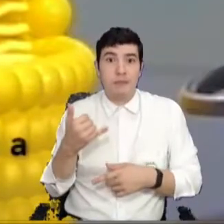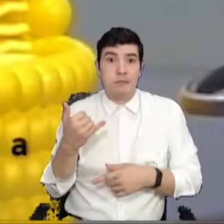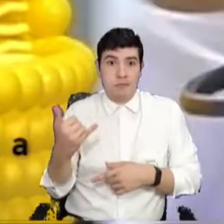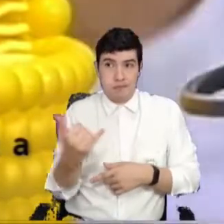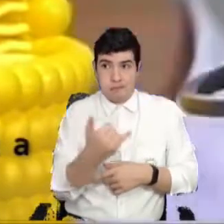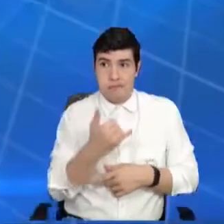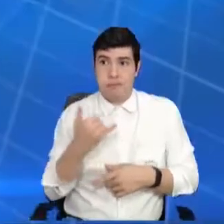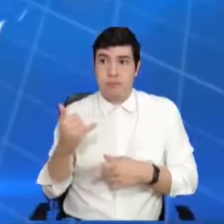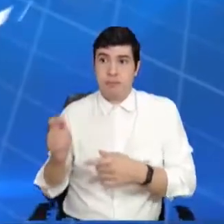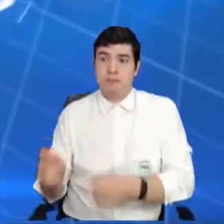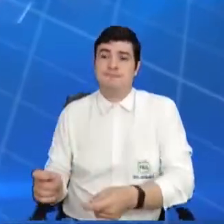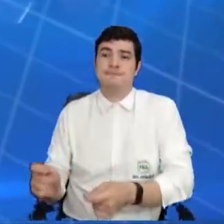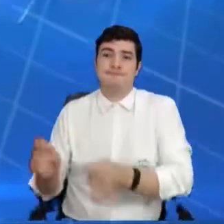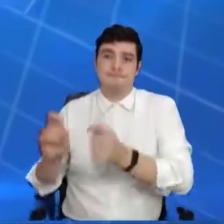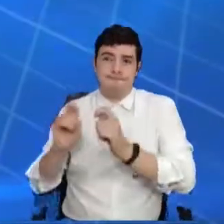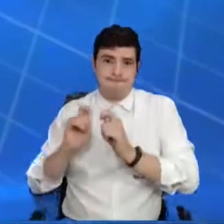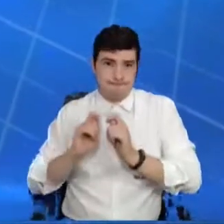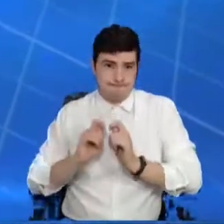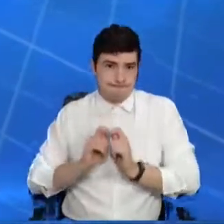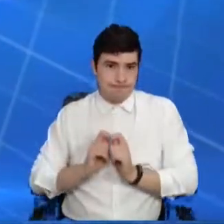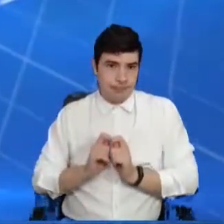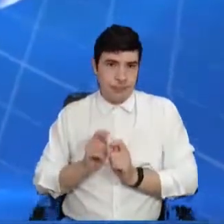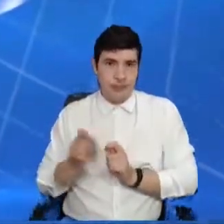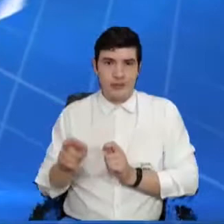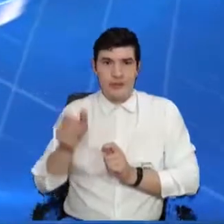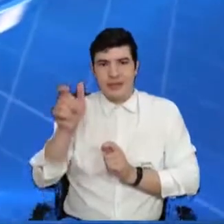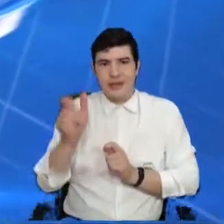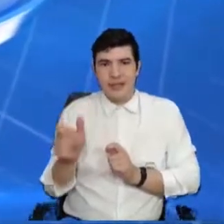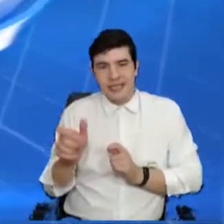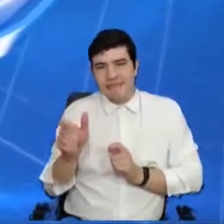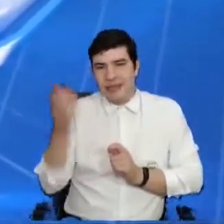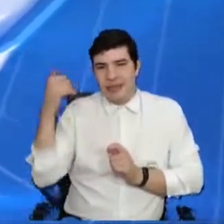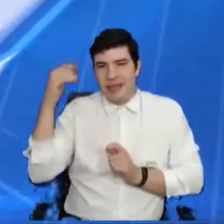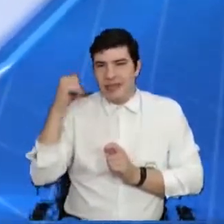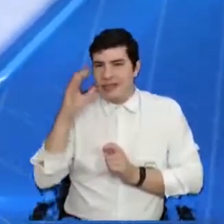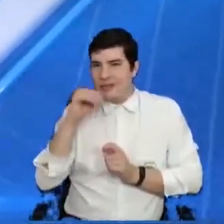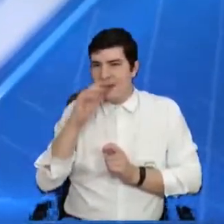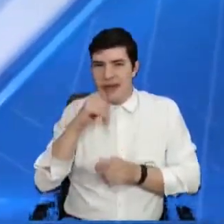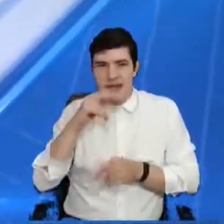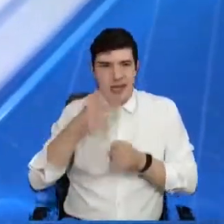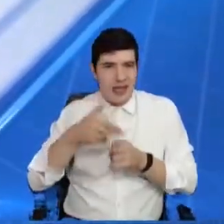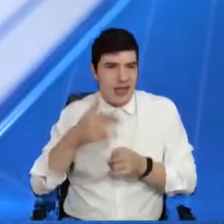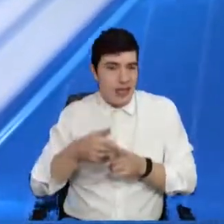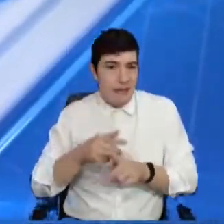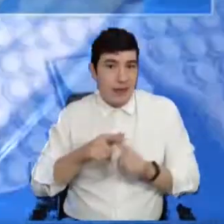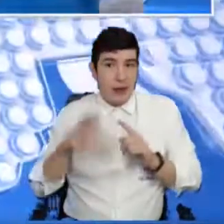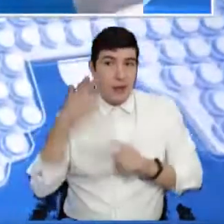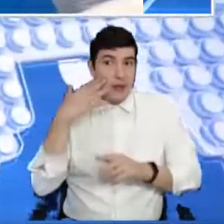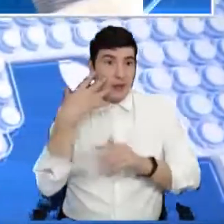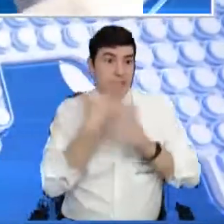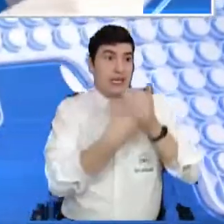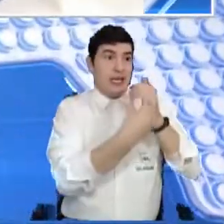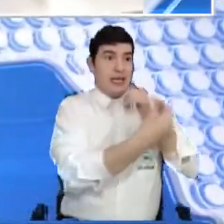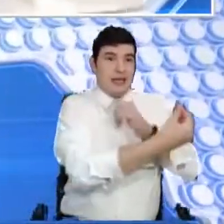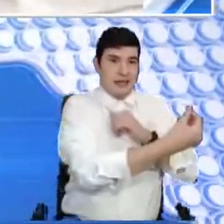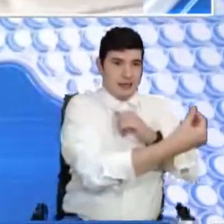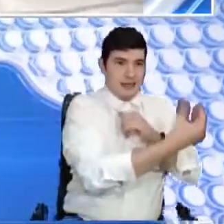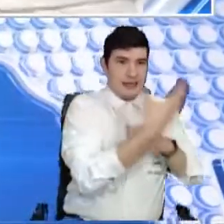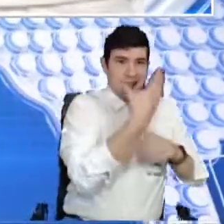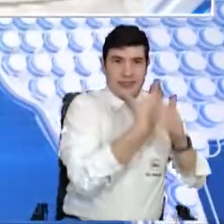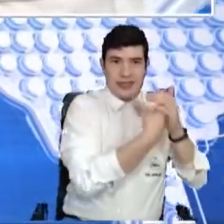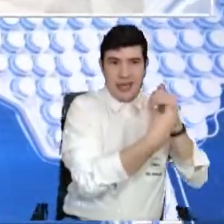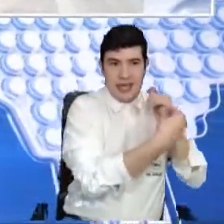aquel entonces no tenía nombre, pero cuando nosotros salimos ya de esta oficina, ya para regresarnos a